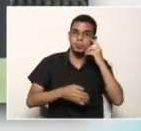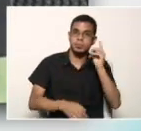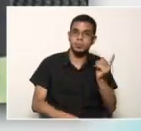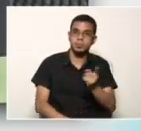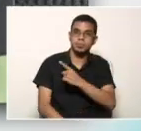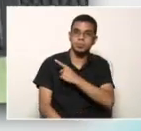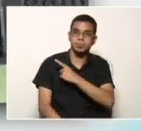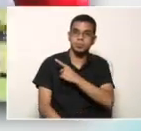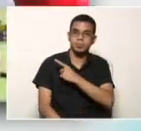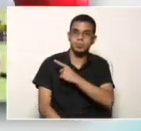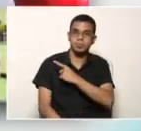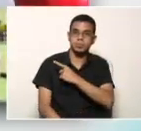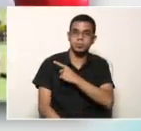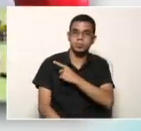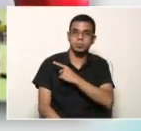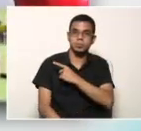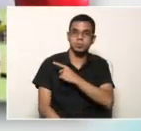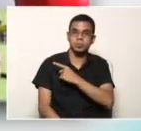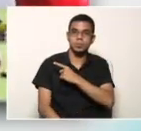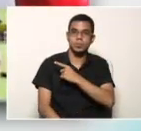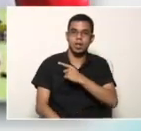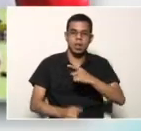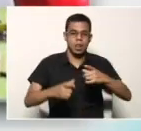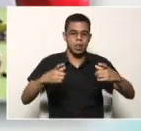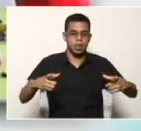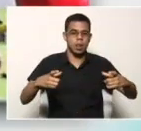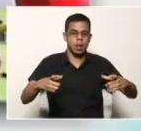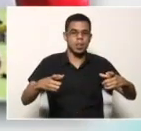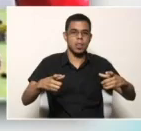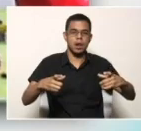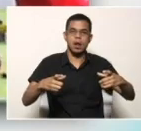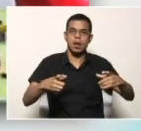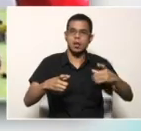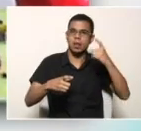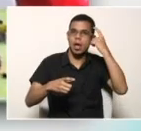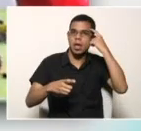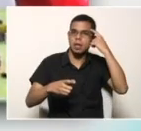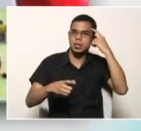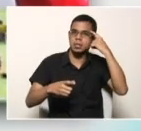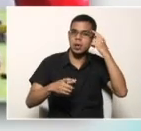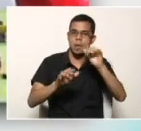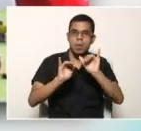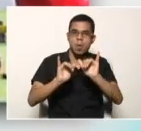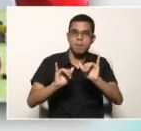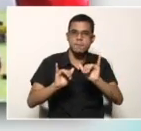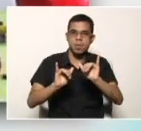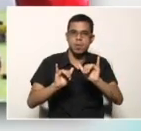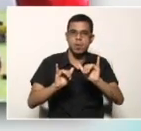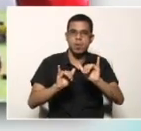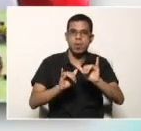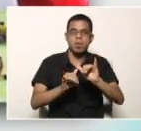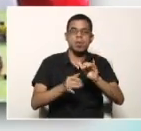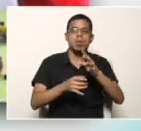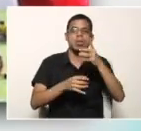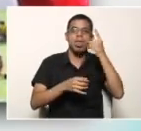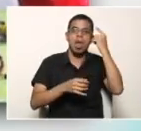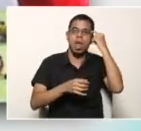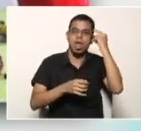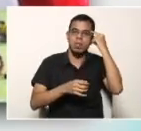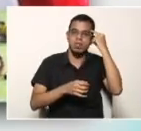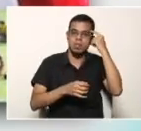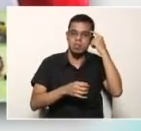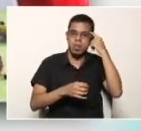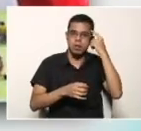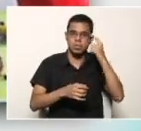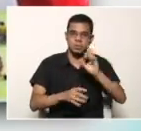la tarjeta madre con sus diferentes componentes y está el disco duro. Vamos a retirarlo